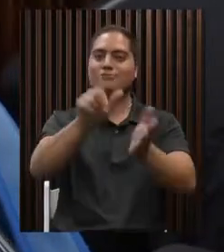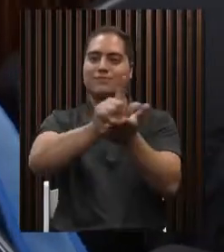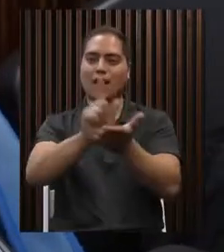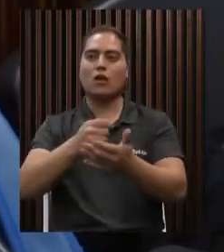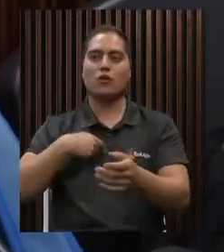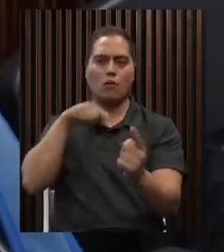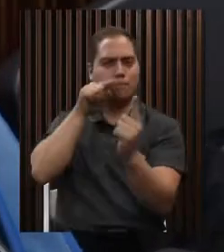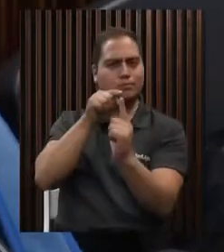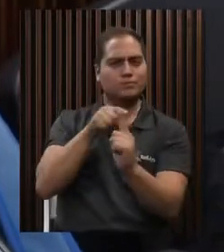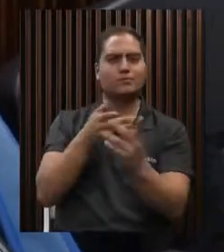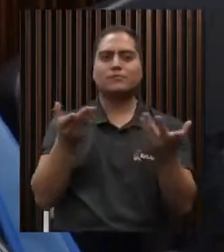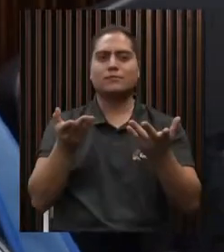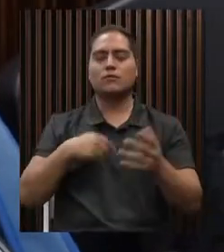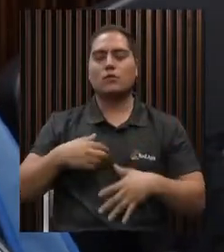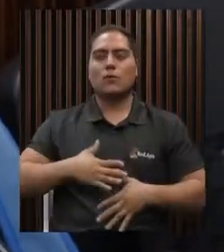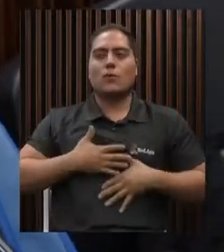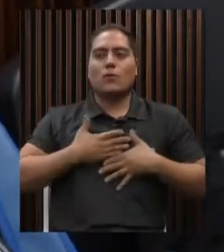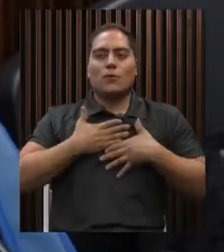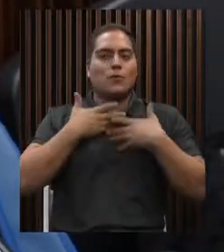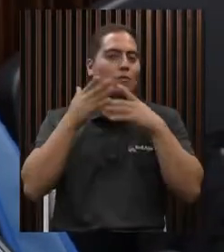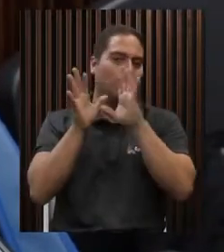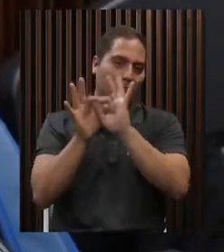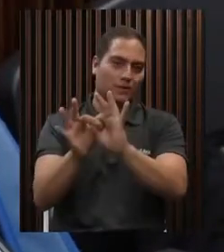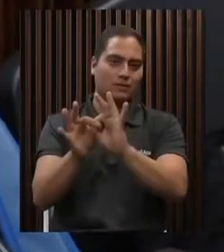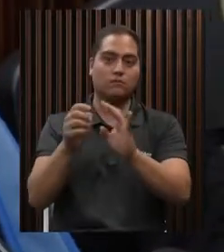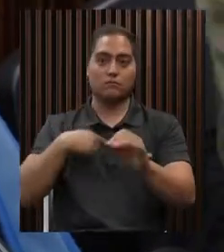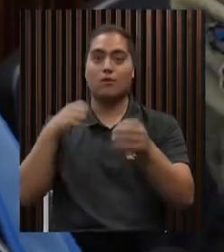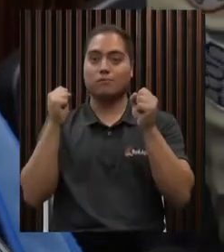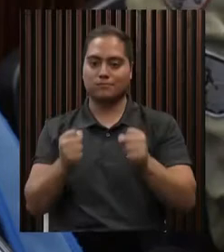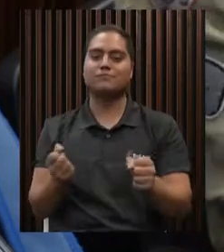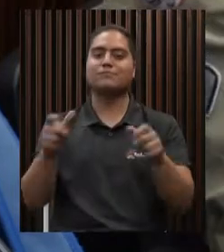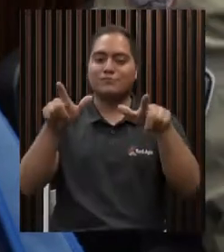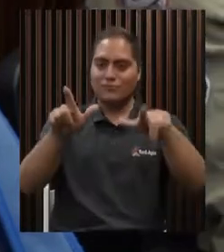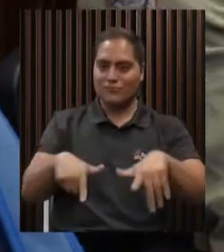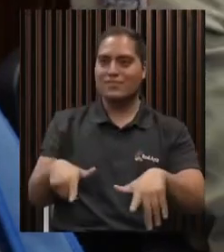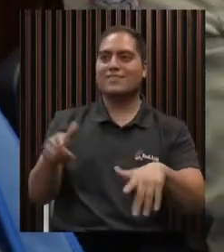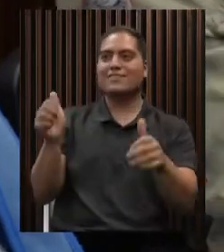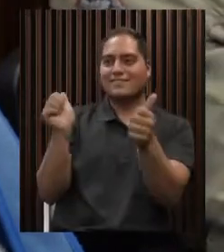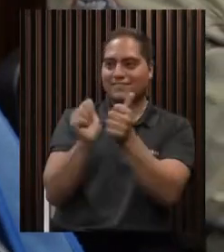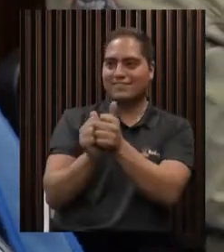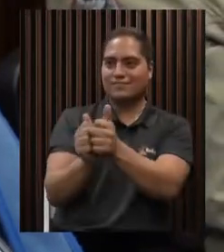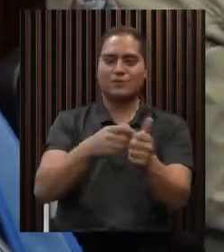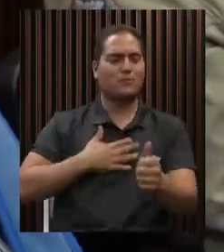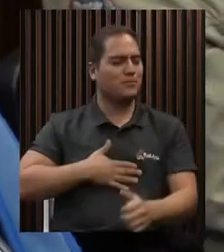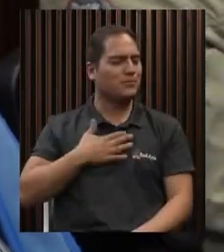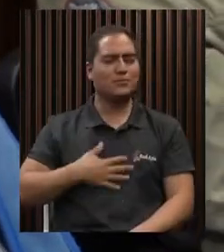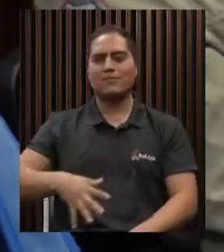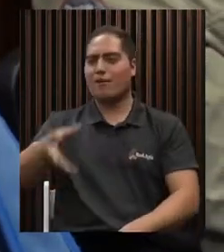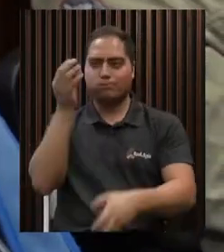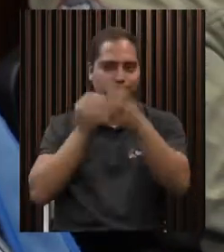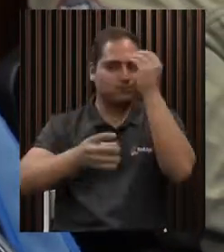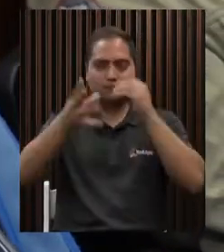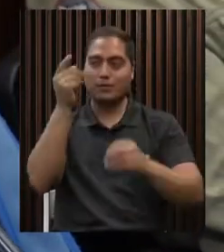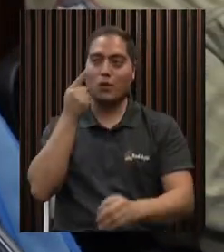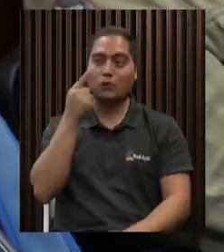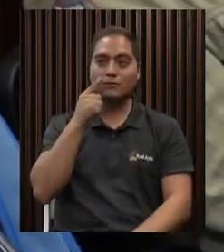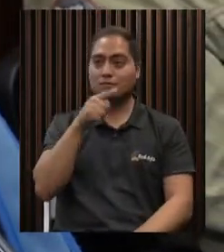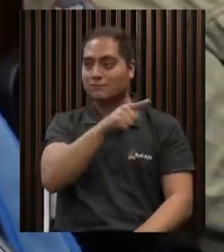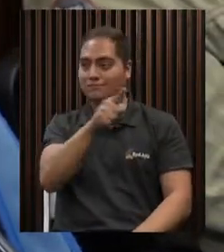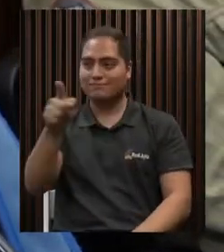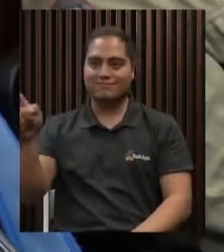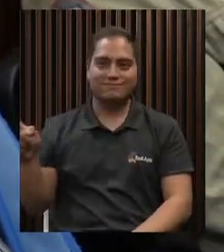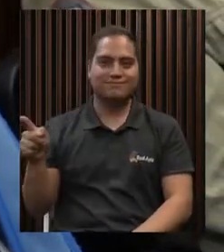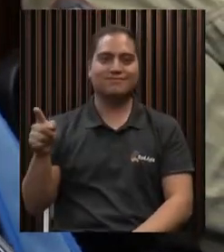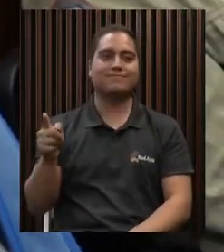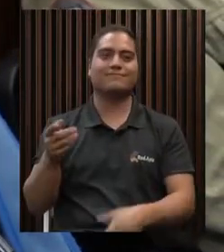muy agradecida de poder estar aquí en este espacio, con muchas ganas de aprender y de conocer todo lo que aquí sucede y